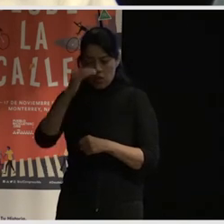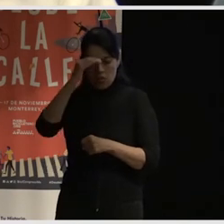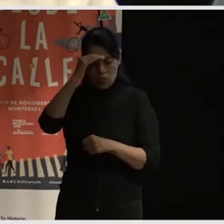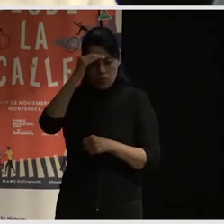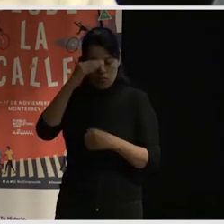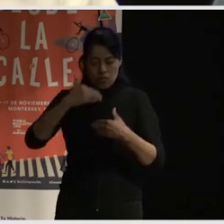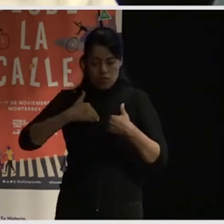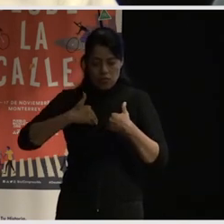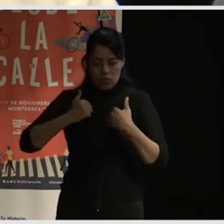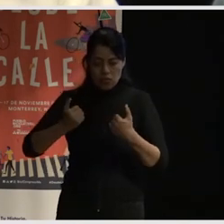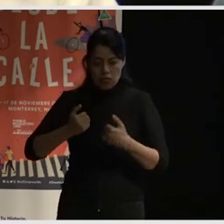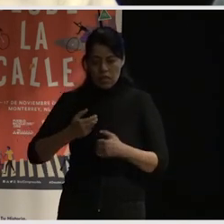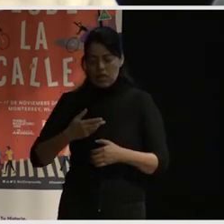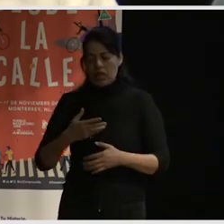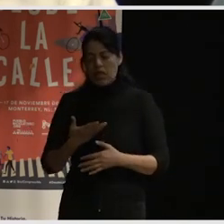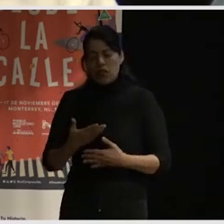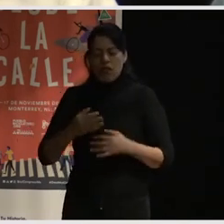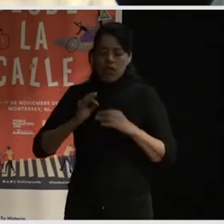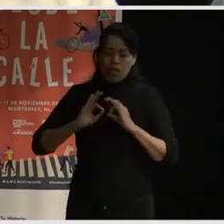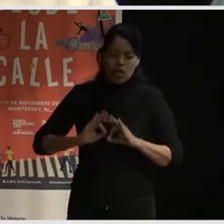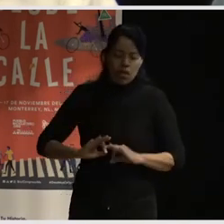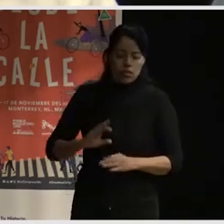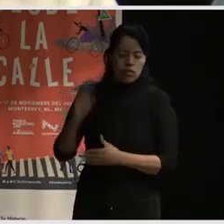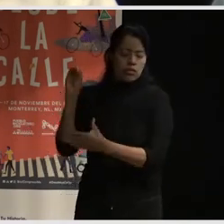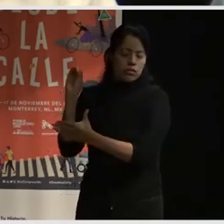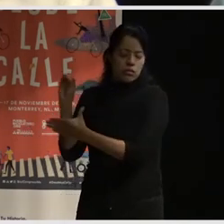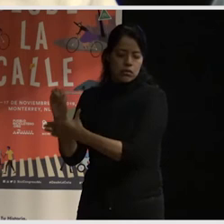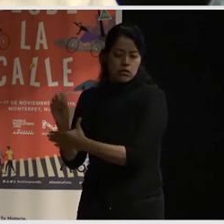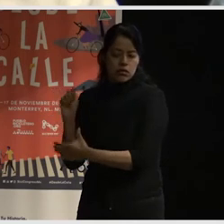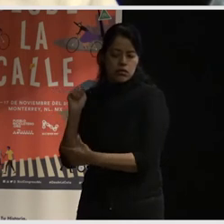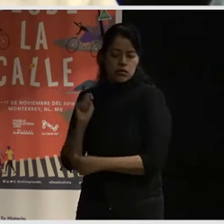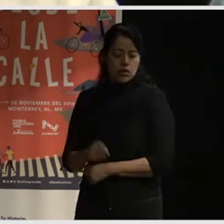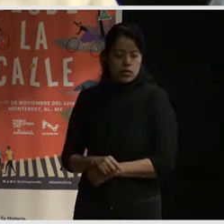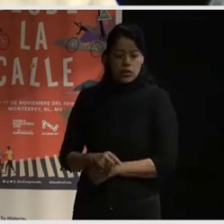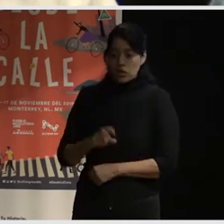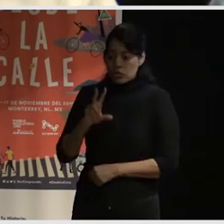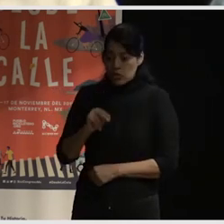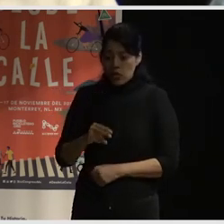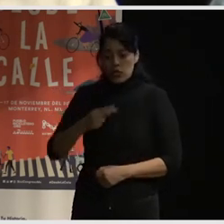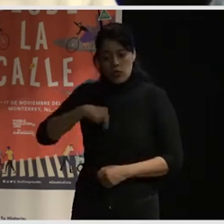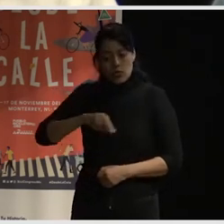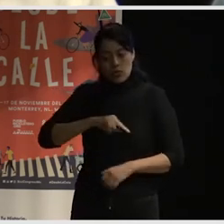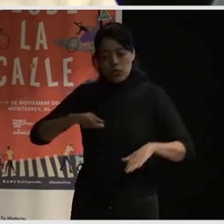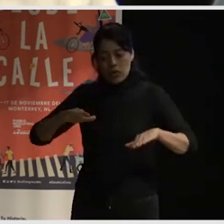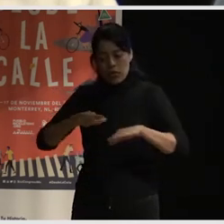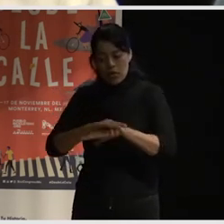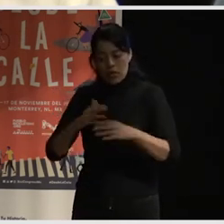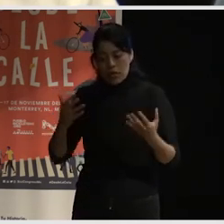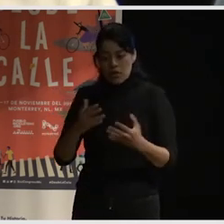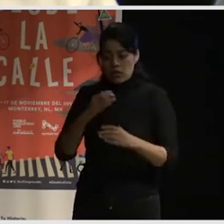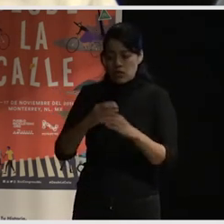ya salir de nuestra comodidad y hacer acciones que nos lleven a impactar